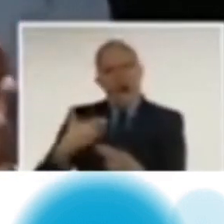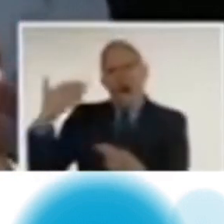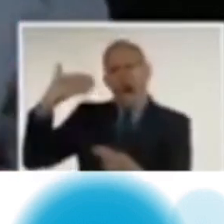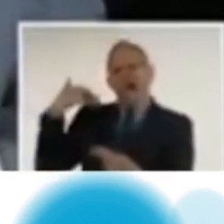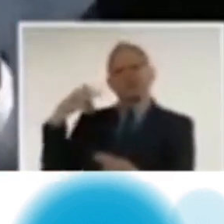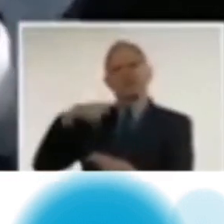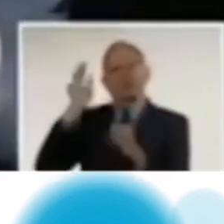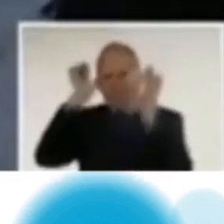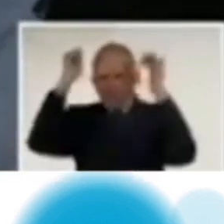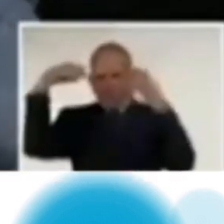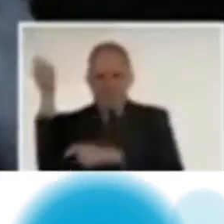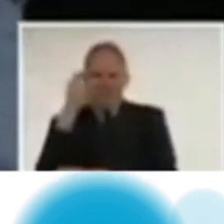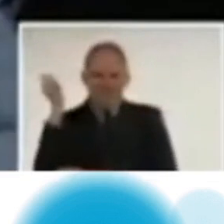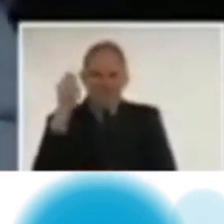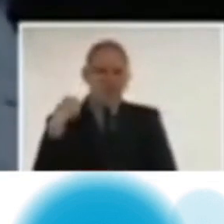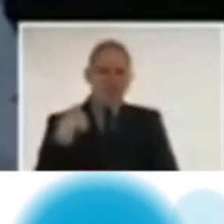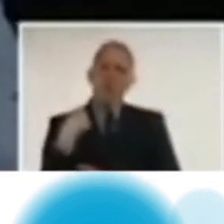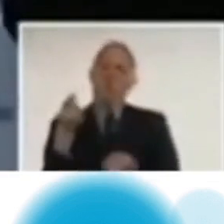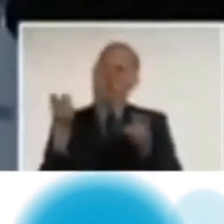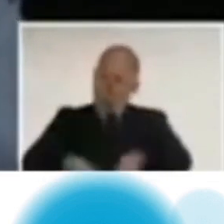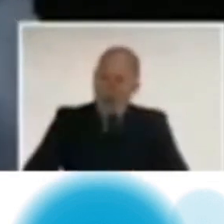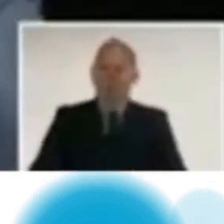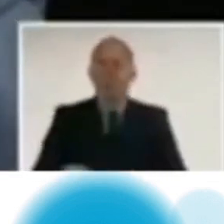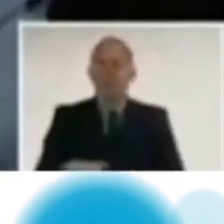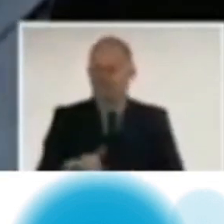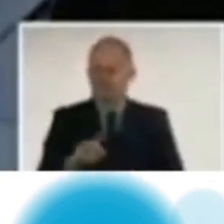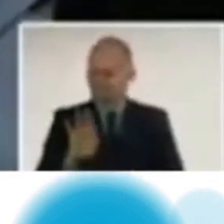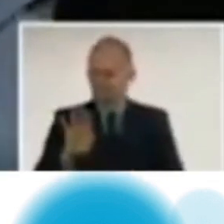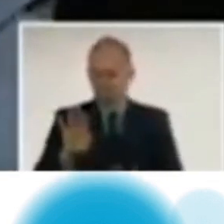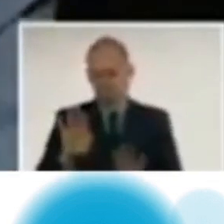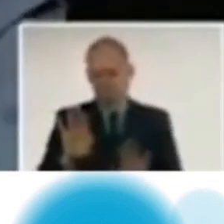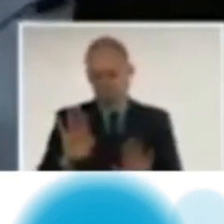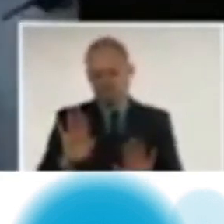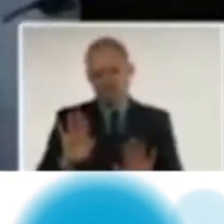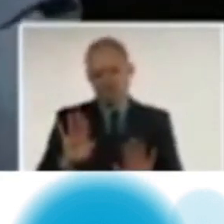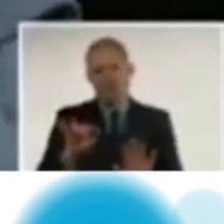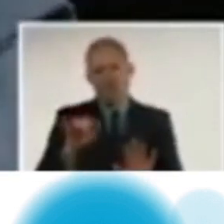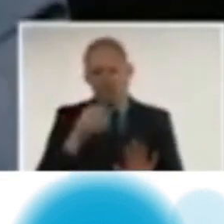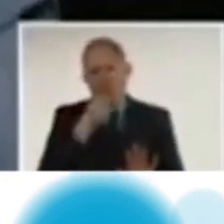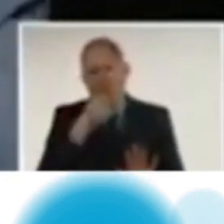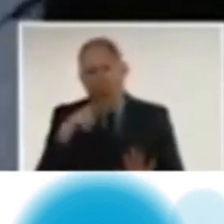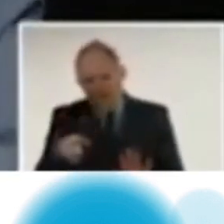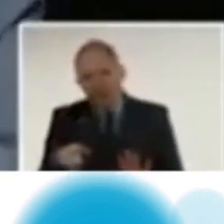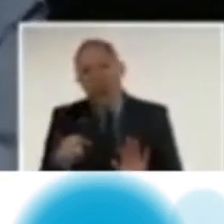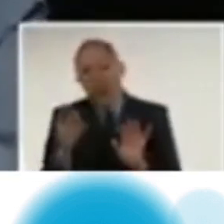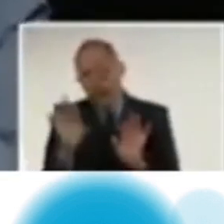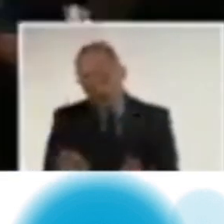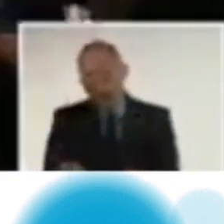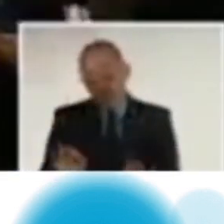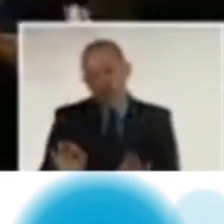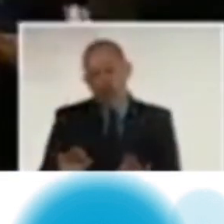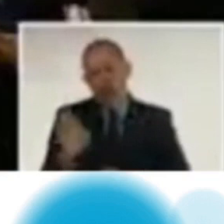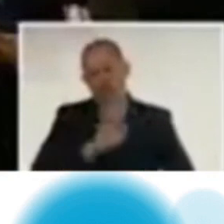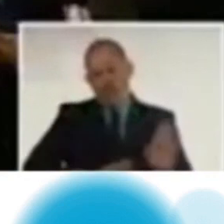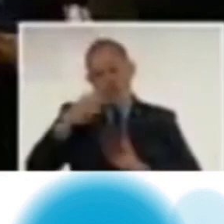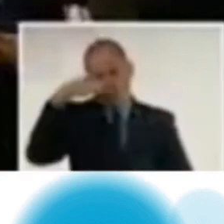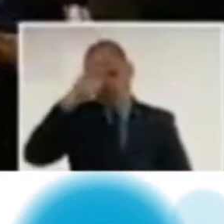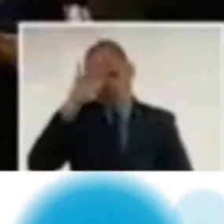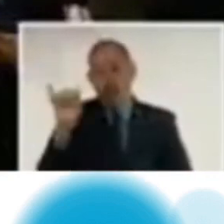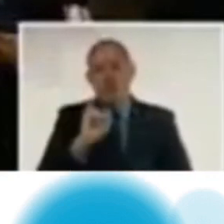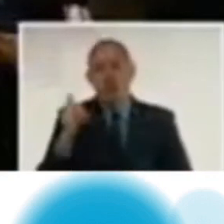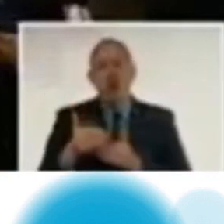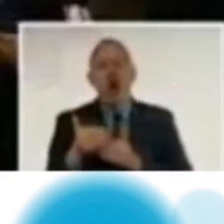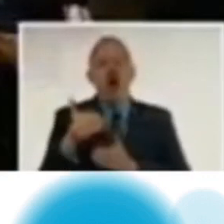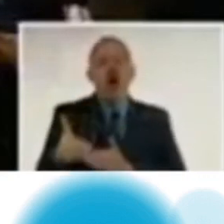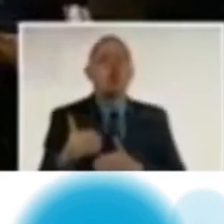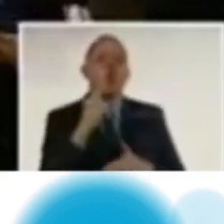Patriotismo y es un componente importante del patrimonio pero la patria también es Construcción de futuro cristalización de